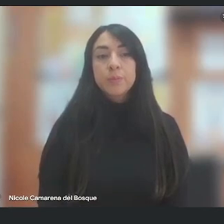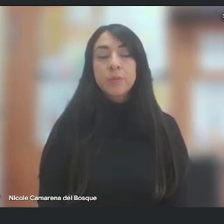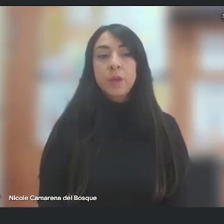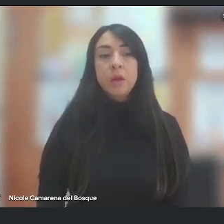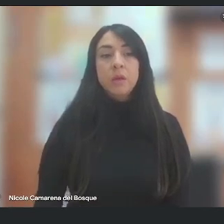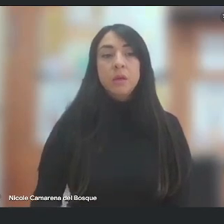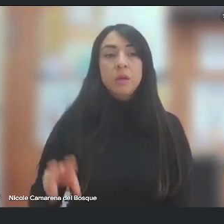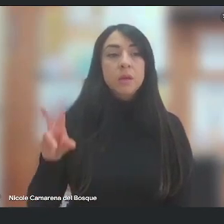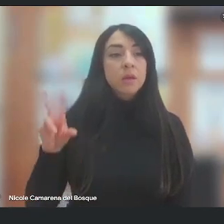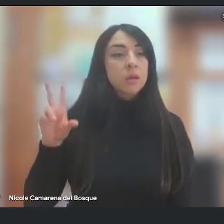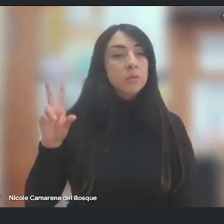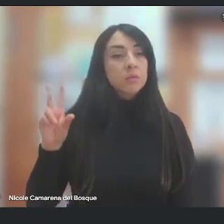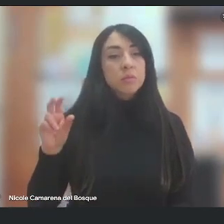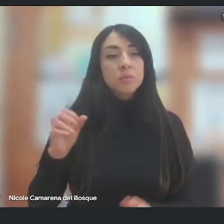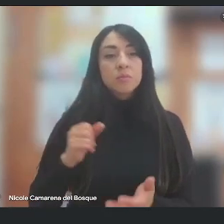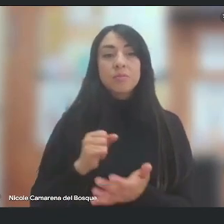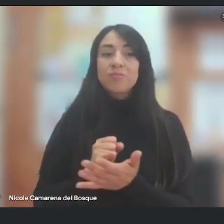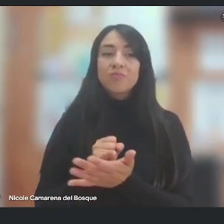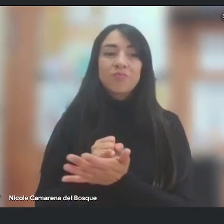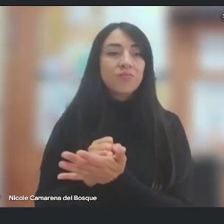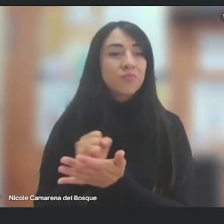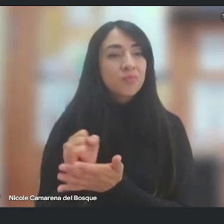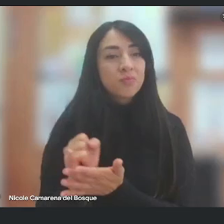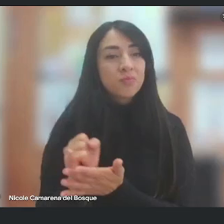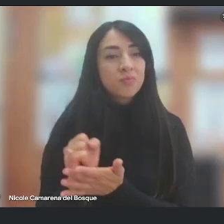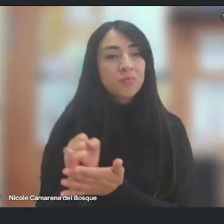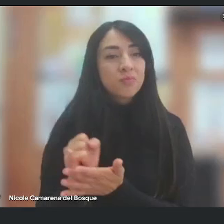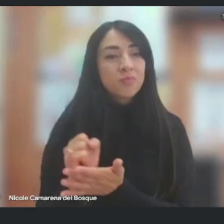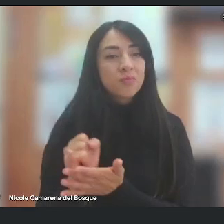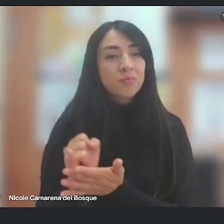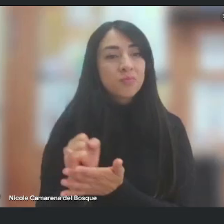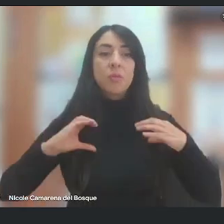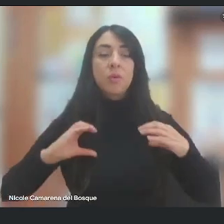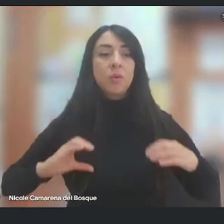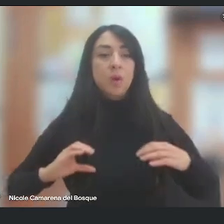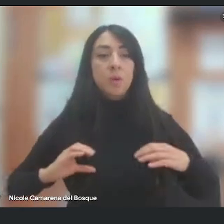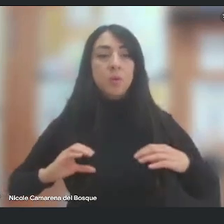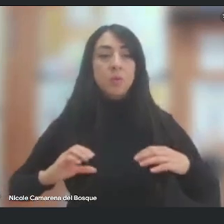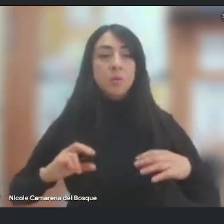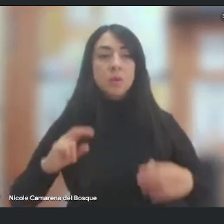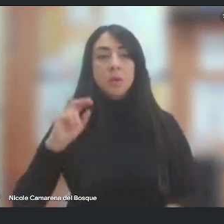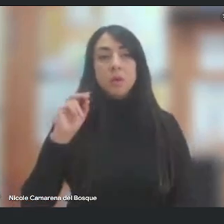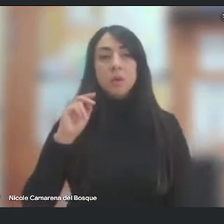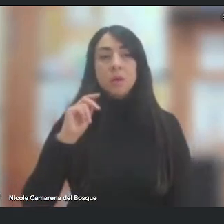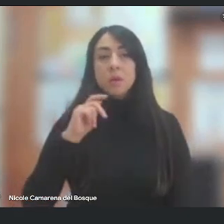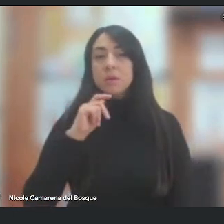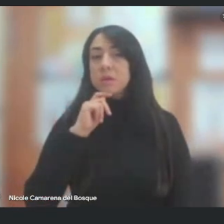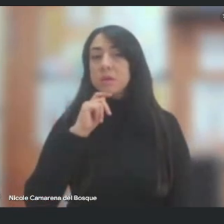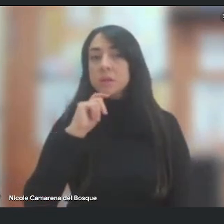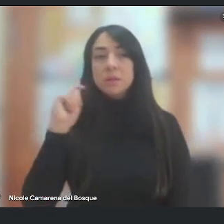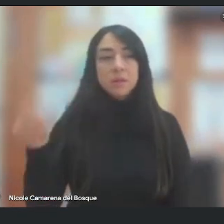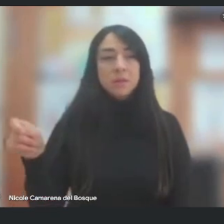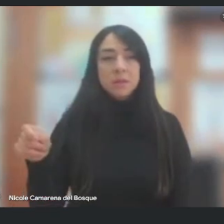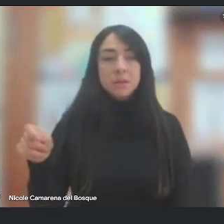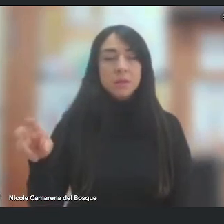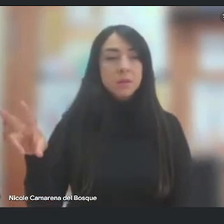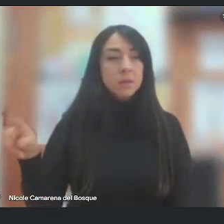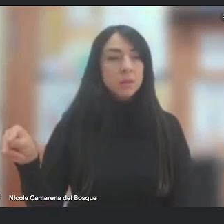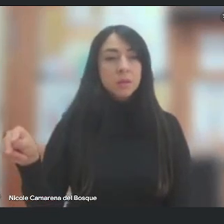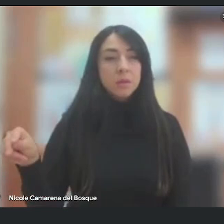les comentaba, muchas veces padres o tutores han decidido la esterilización